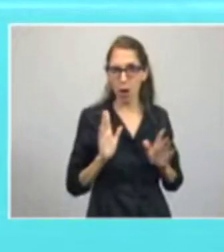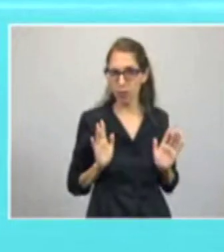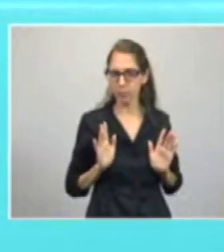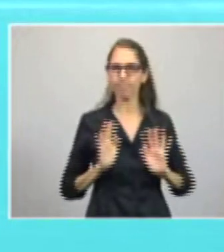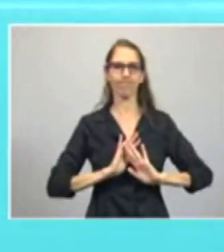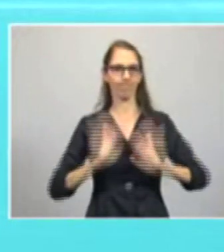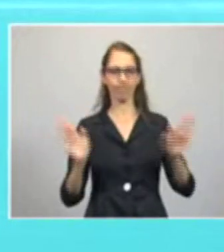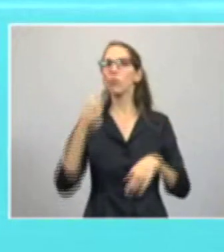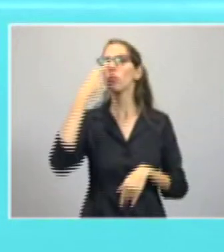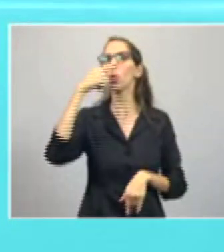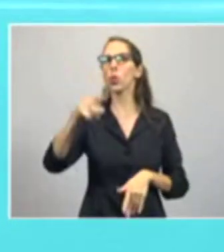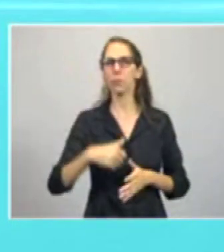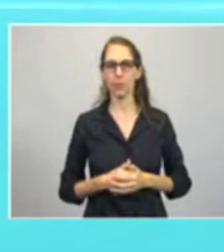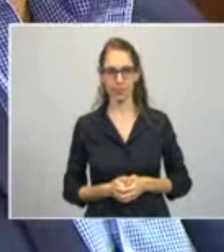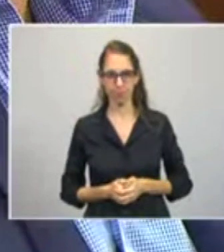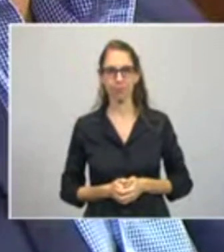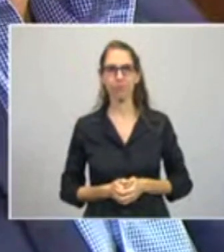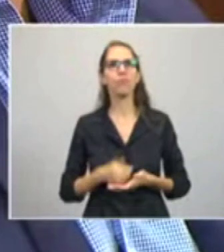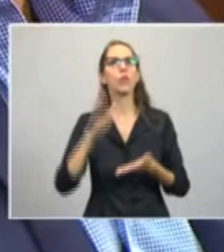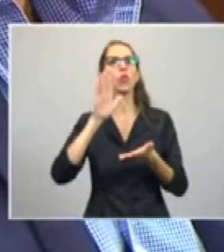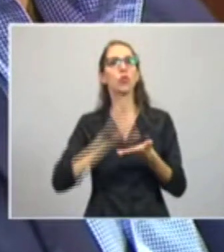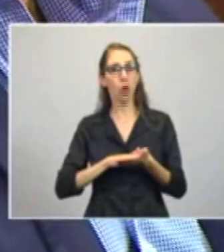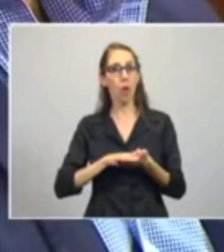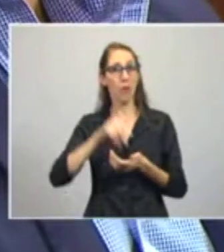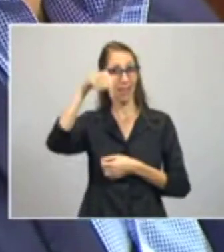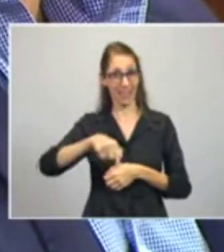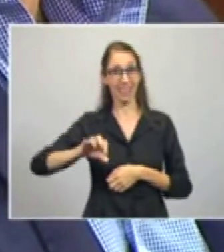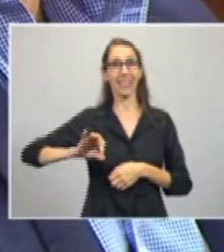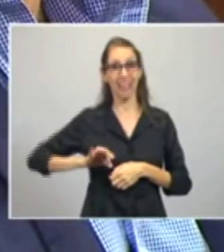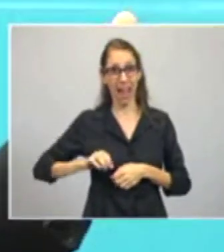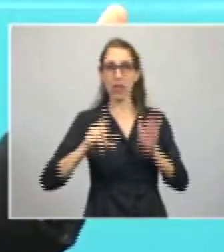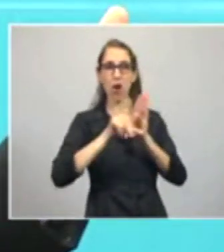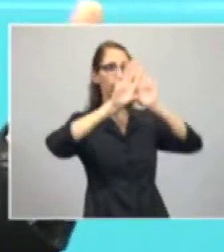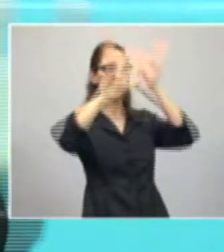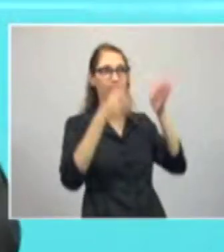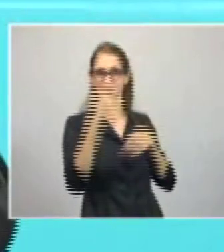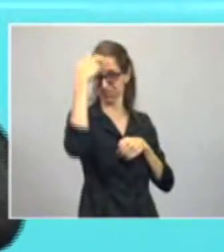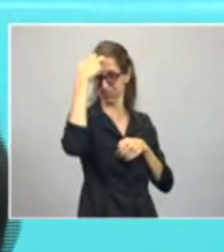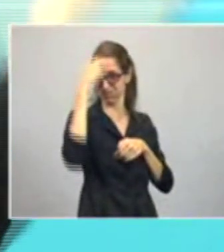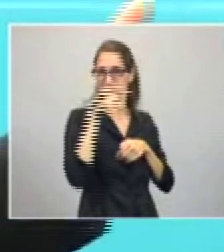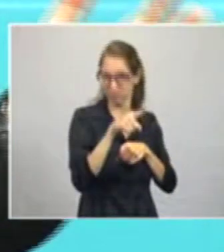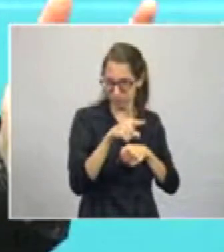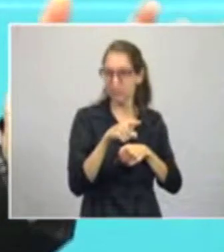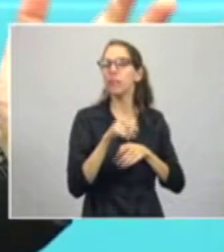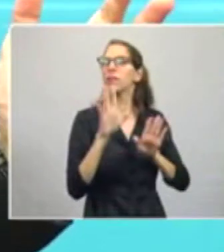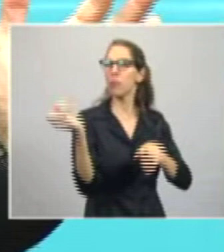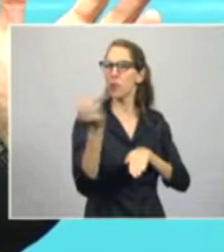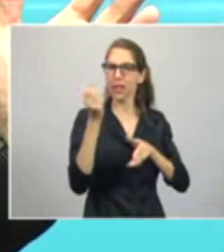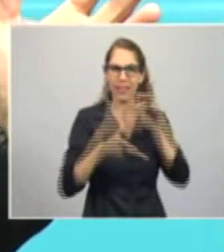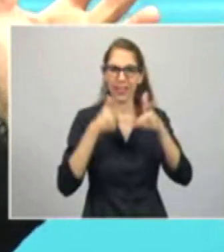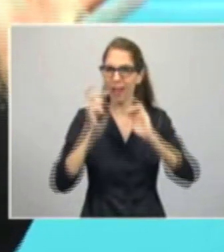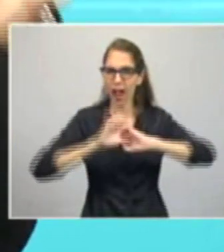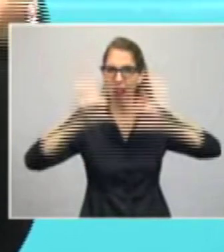respecto a la decisión que tomó este año la legislatura, porque hay que decirlo claramente, por una amplísima mayoría,